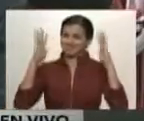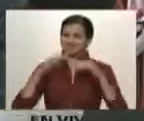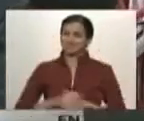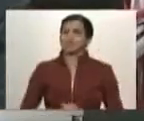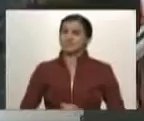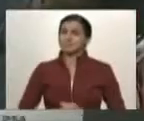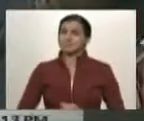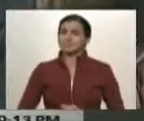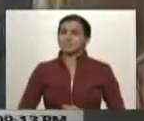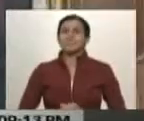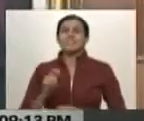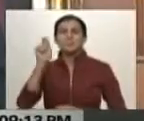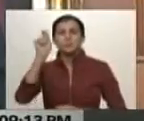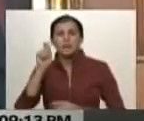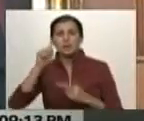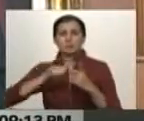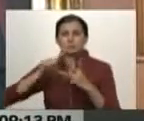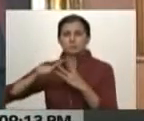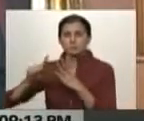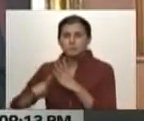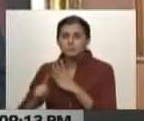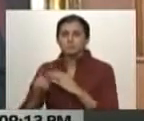senadores diputados